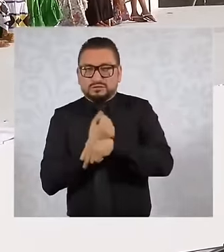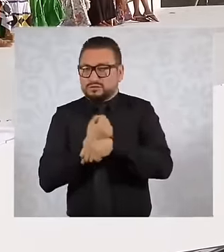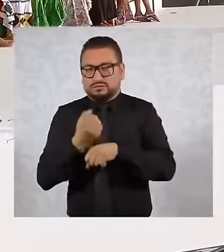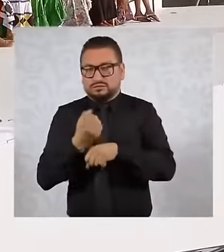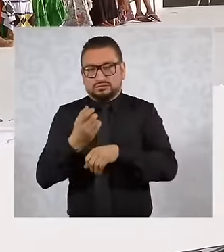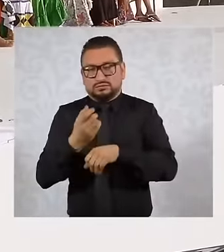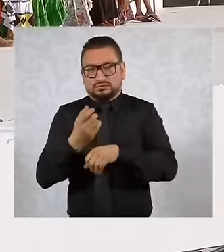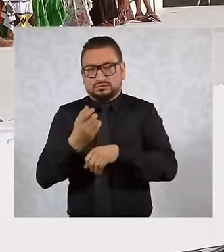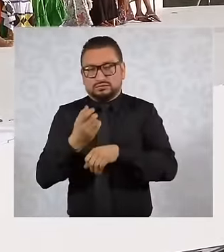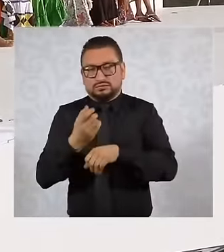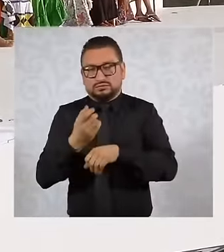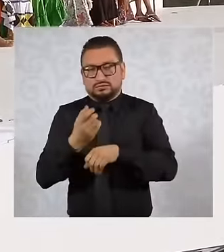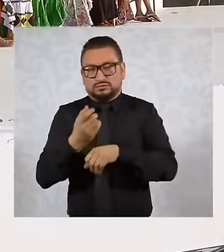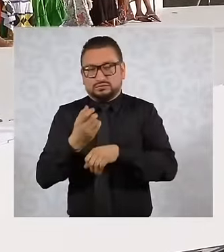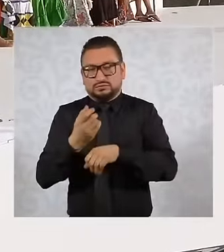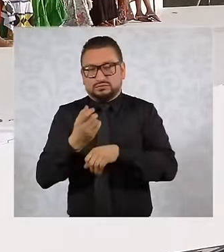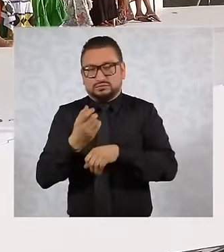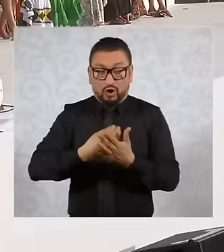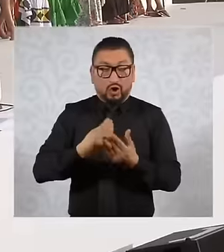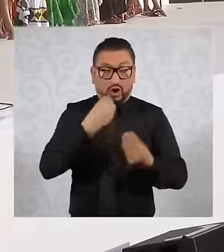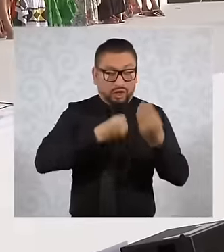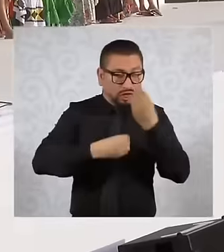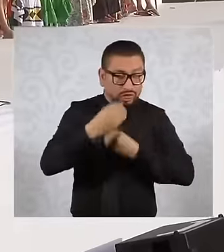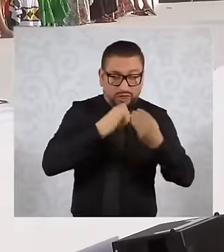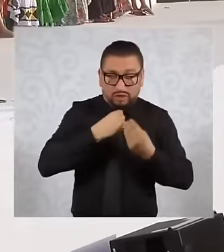consumiendo productos chatarra.